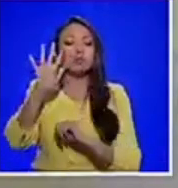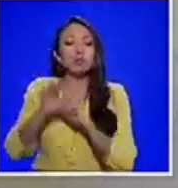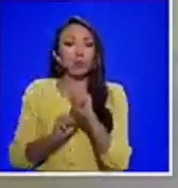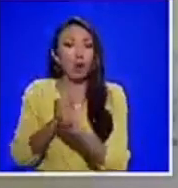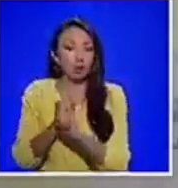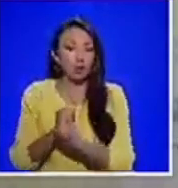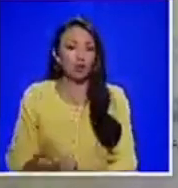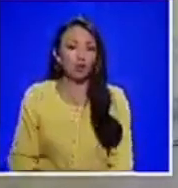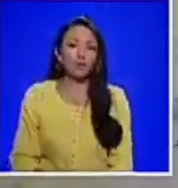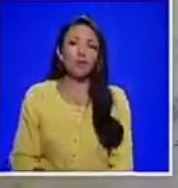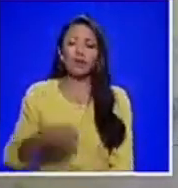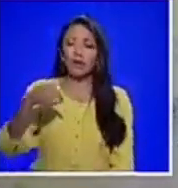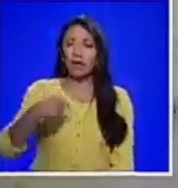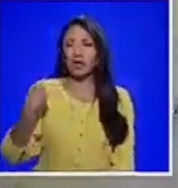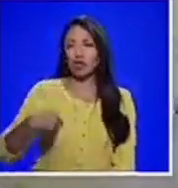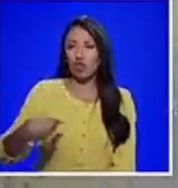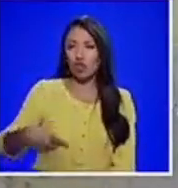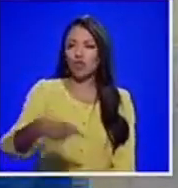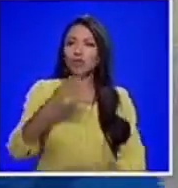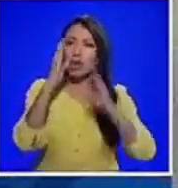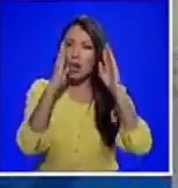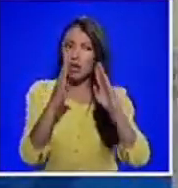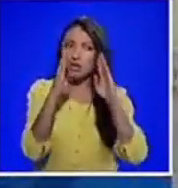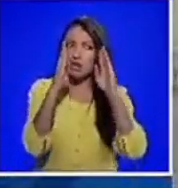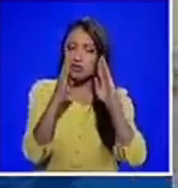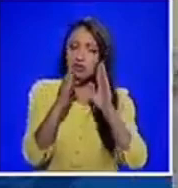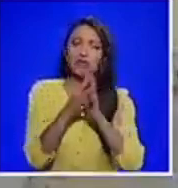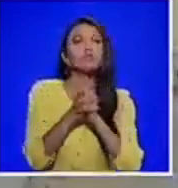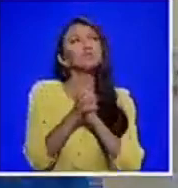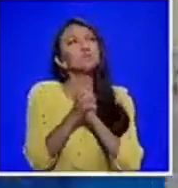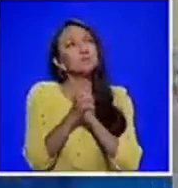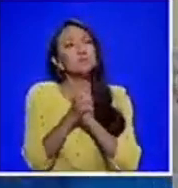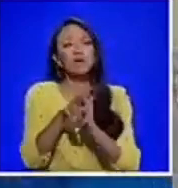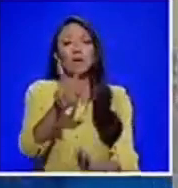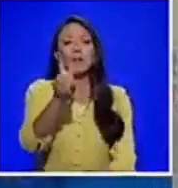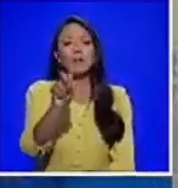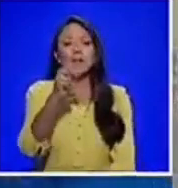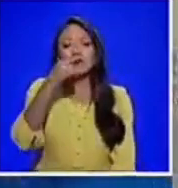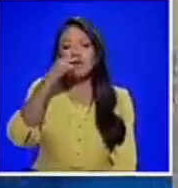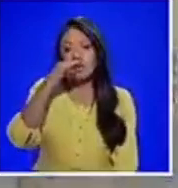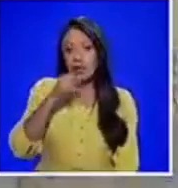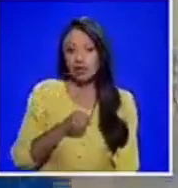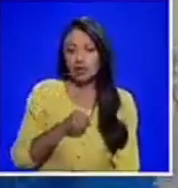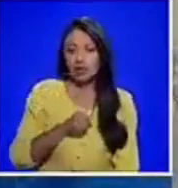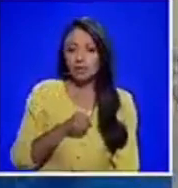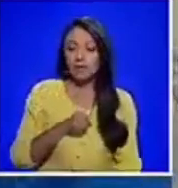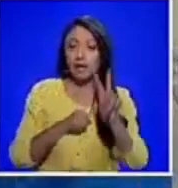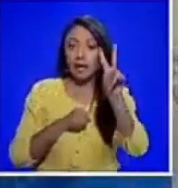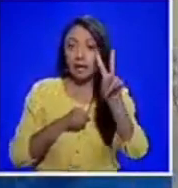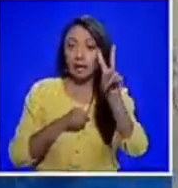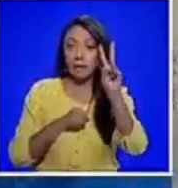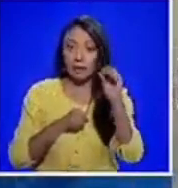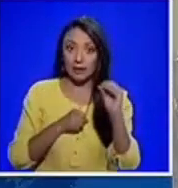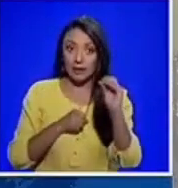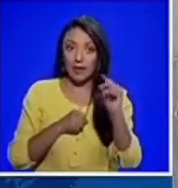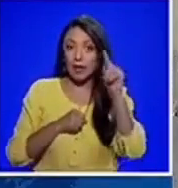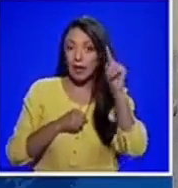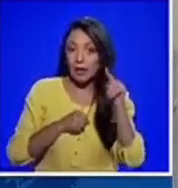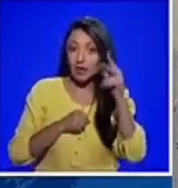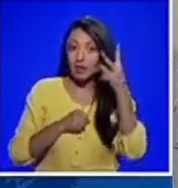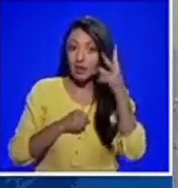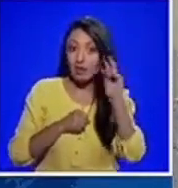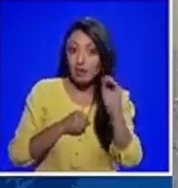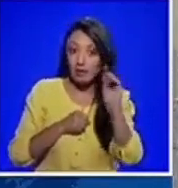Diariamente atendemos a un aproximado de unos 20 niños, de los cuales serán